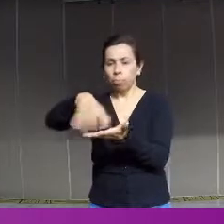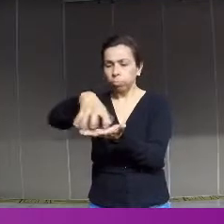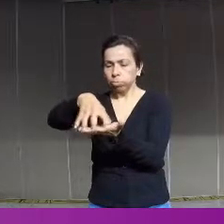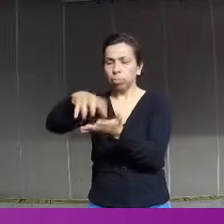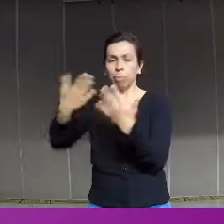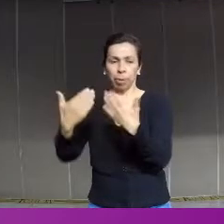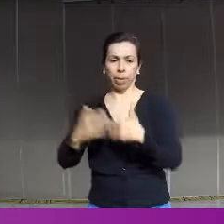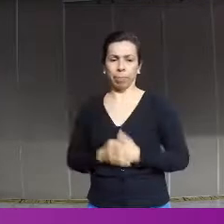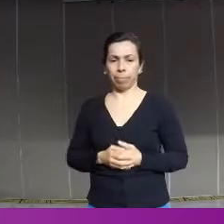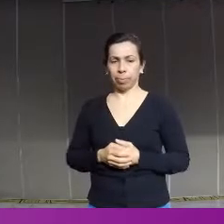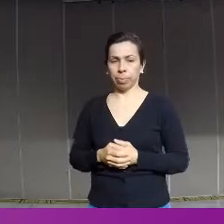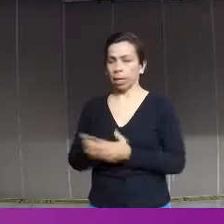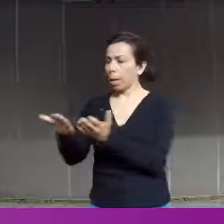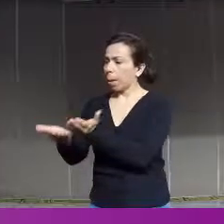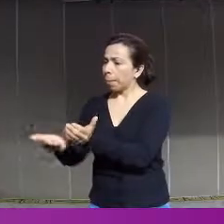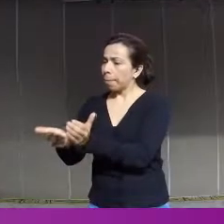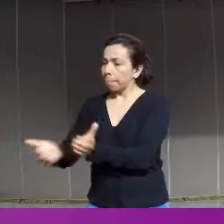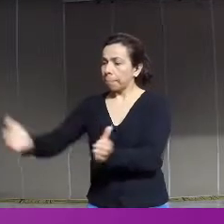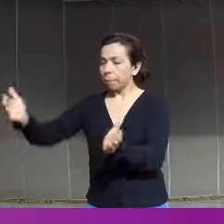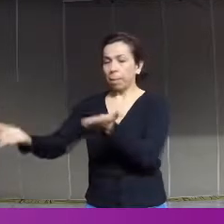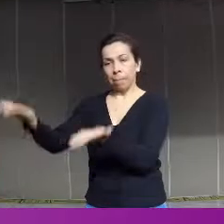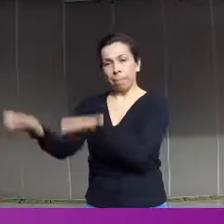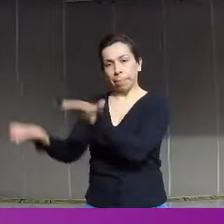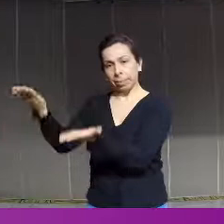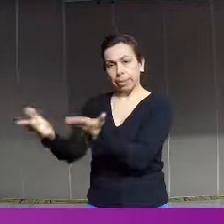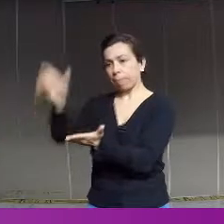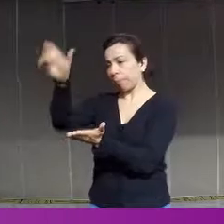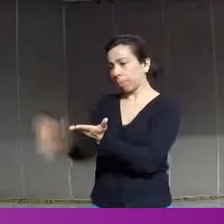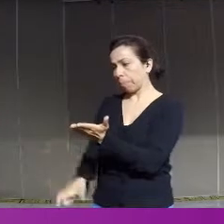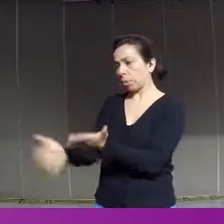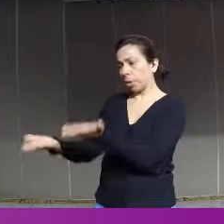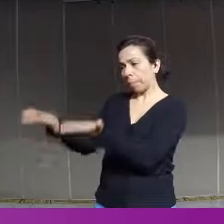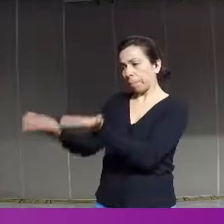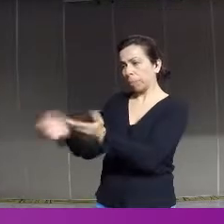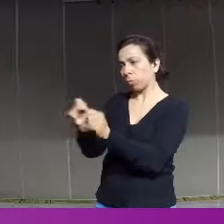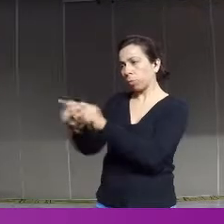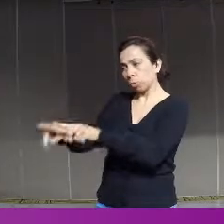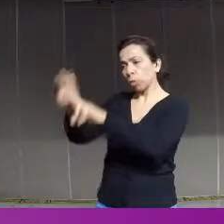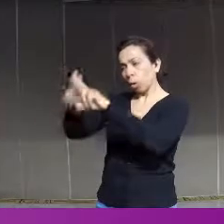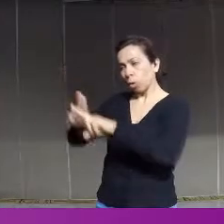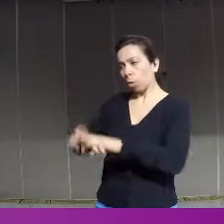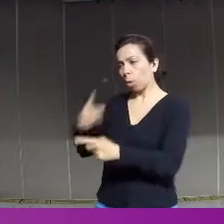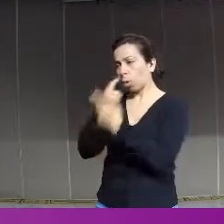es importante, o sea, nosotros necesitamos saber cuál es el peso del paciente para saber cómo poder actuar.